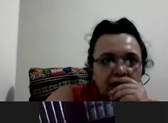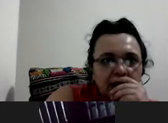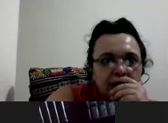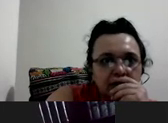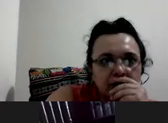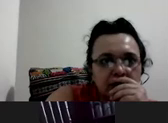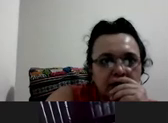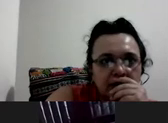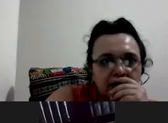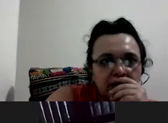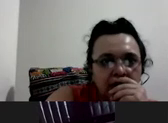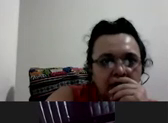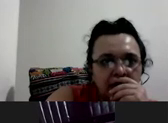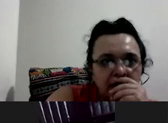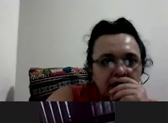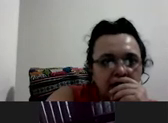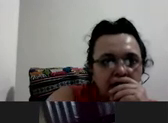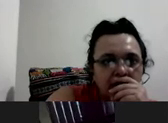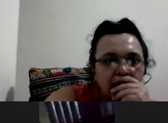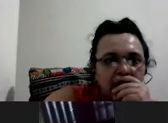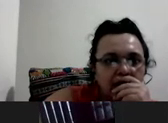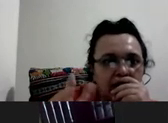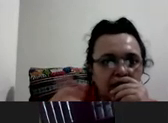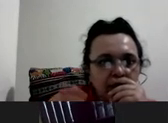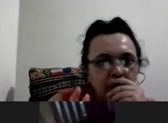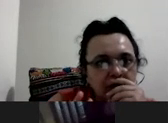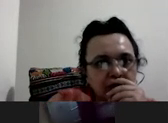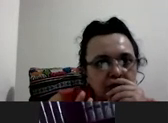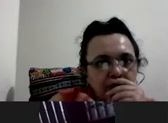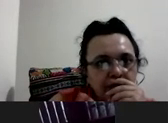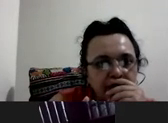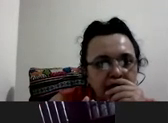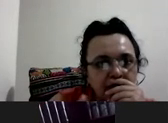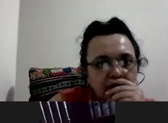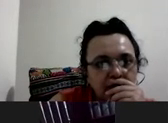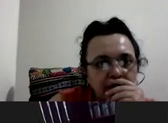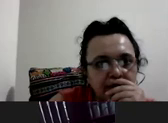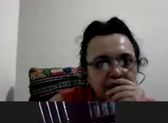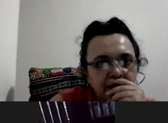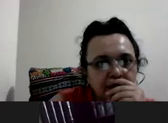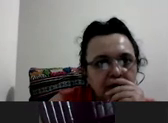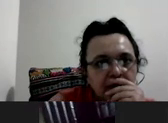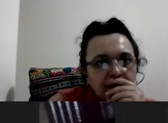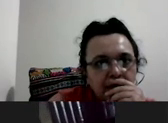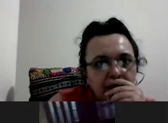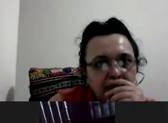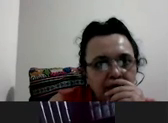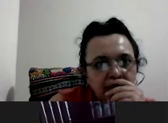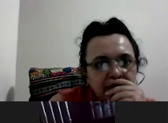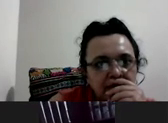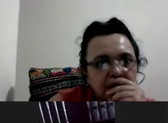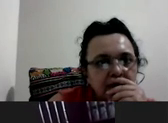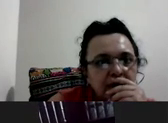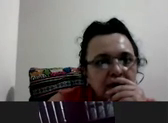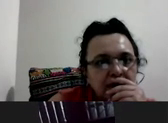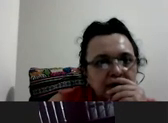Y en el caso de neither en either, uno se ocupa al final y otro al principio, pero